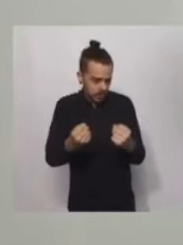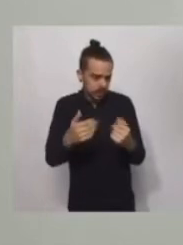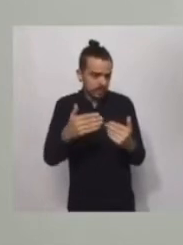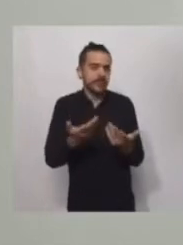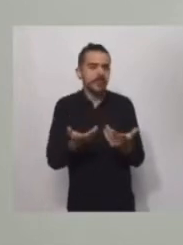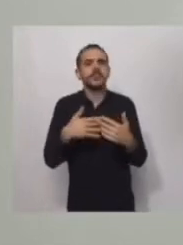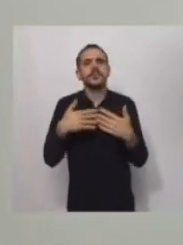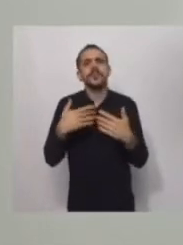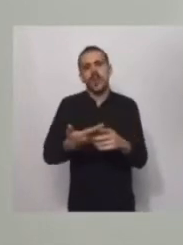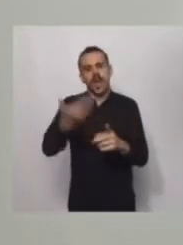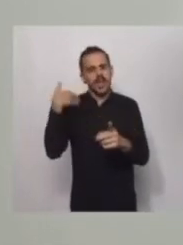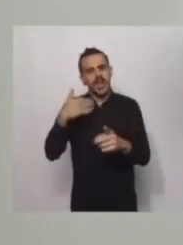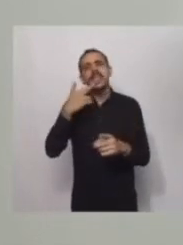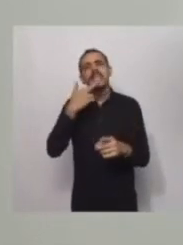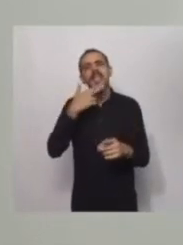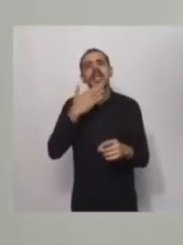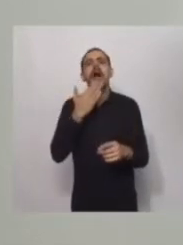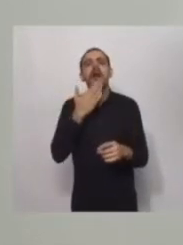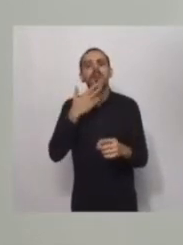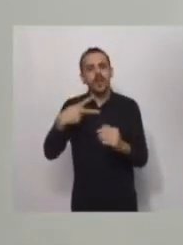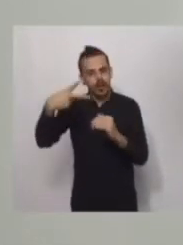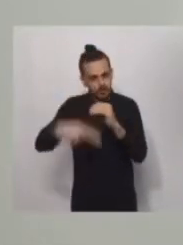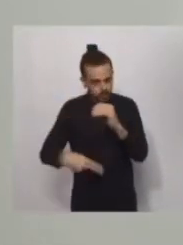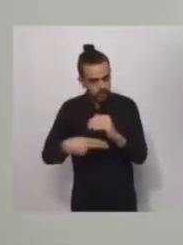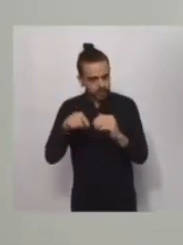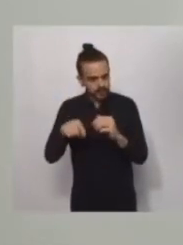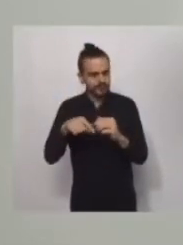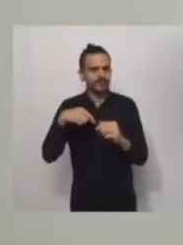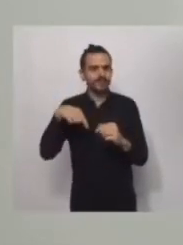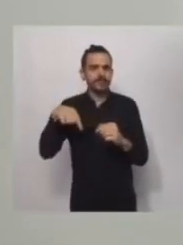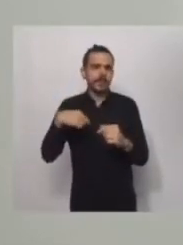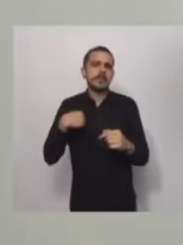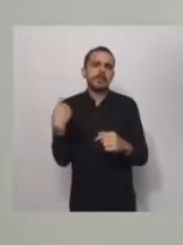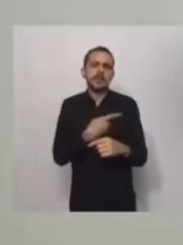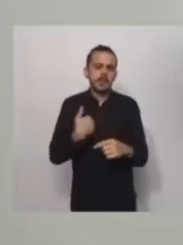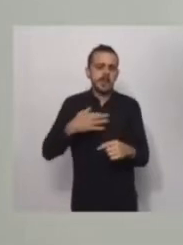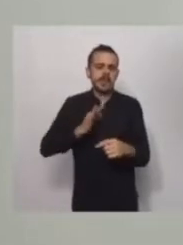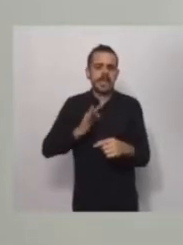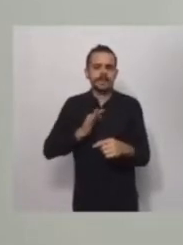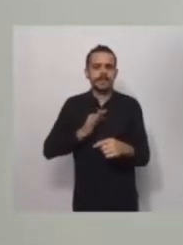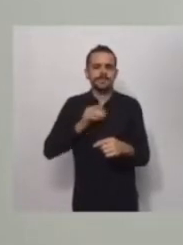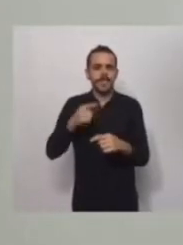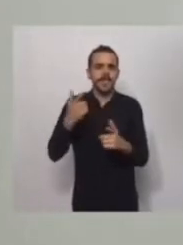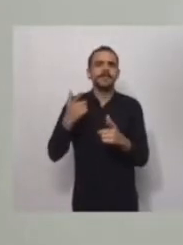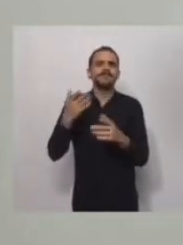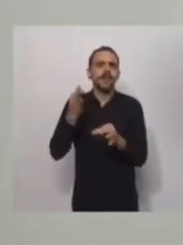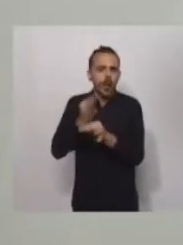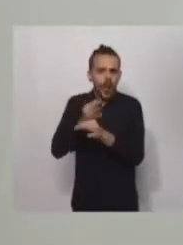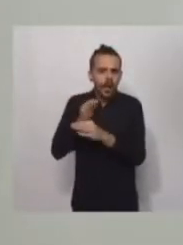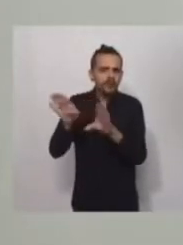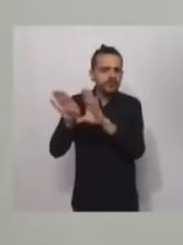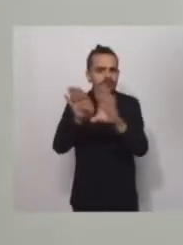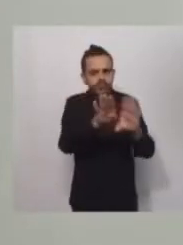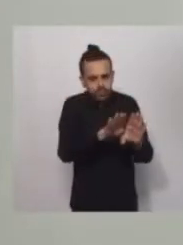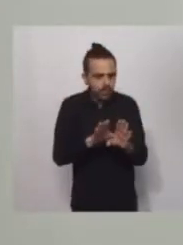CGE y seguramente con estos corrimientos, digamos, de finalización de cursado, digamos, con el reinicio